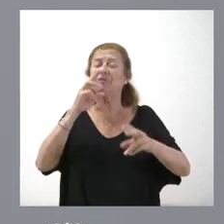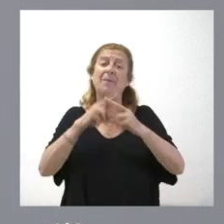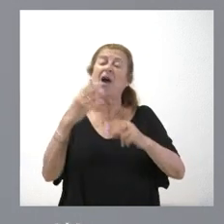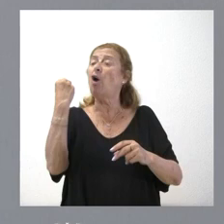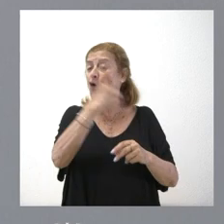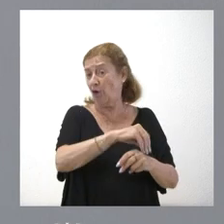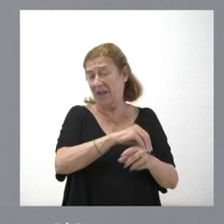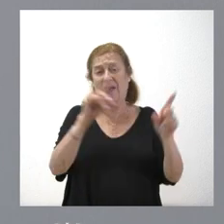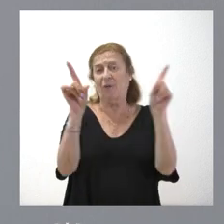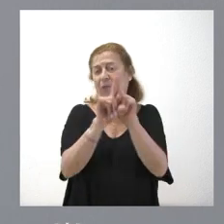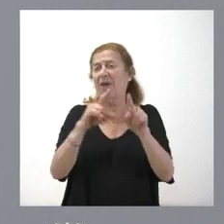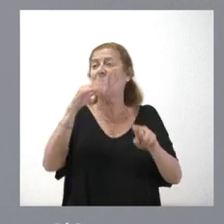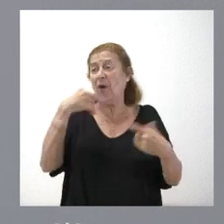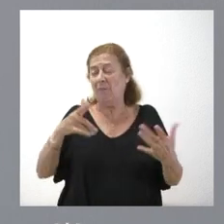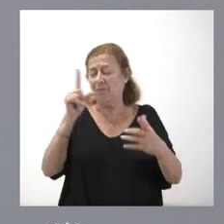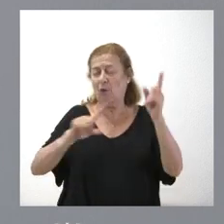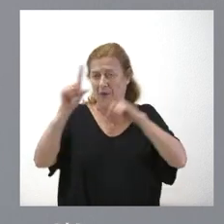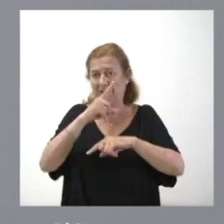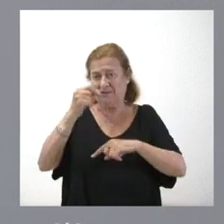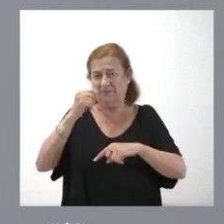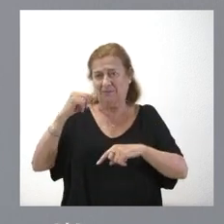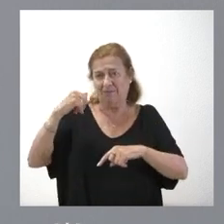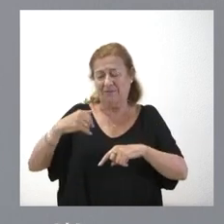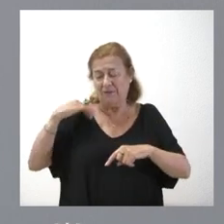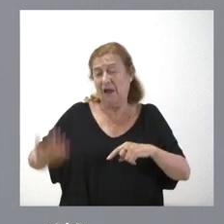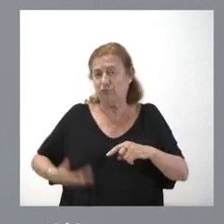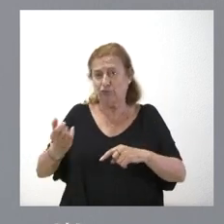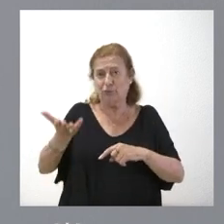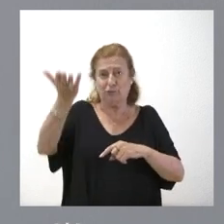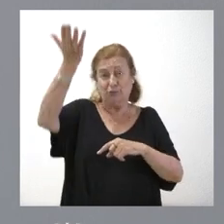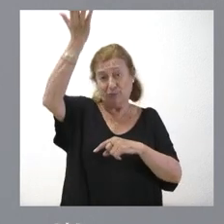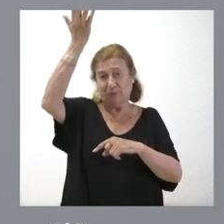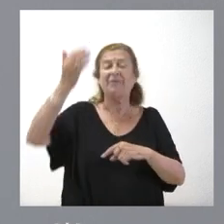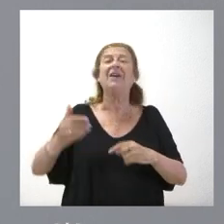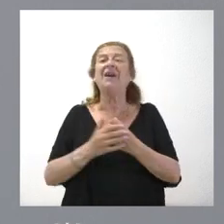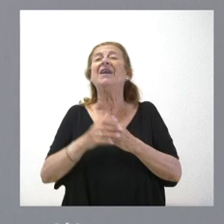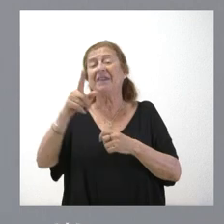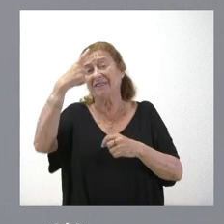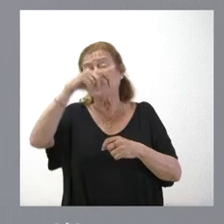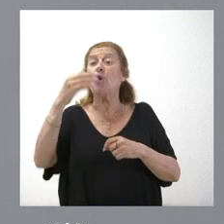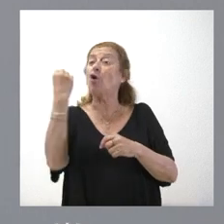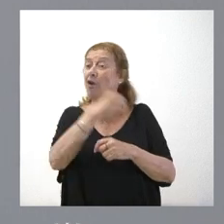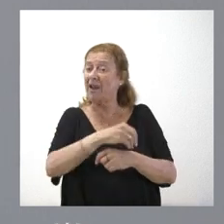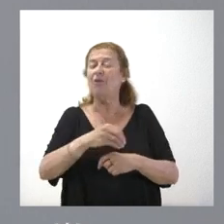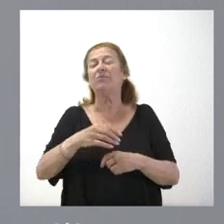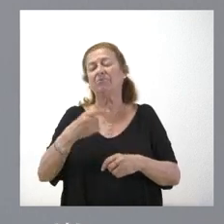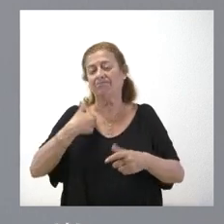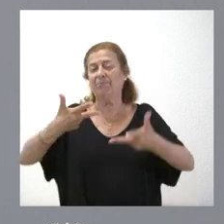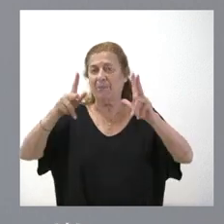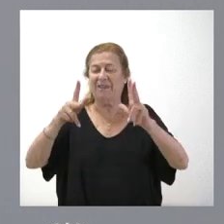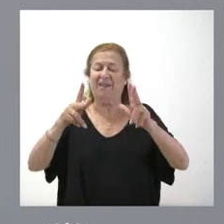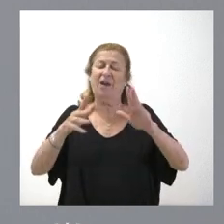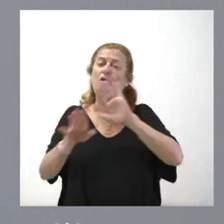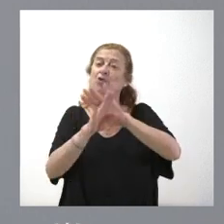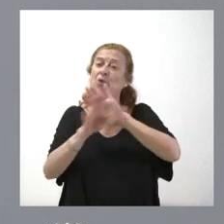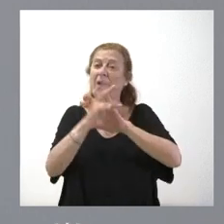inflación como apoyo a las familias además de esta congelación como les digo que permite mantener el precio en 3 por